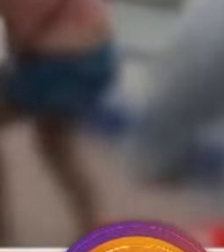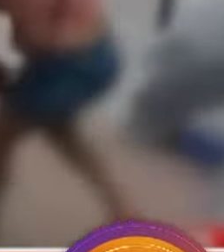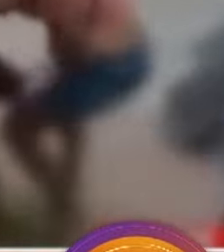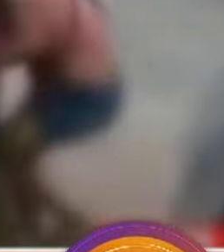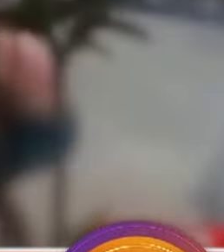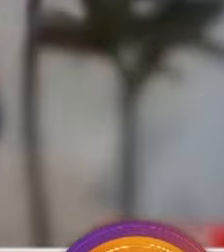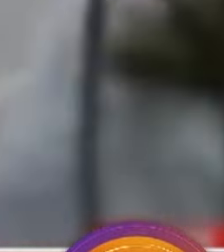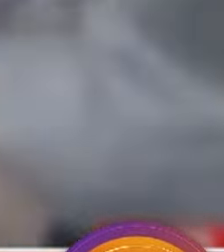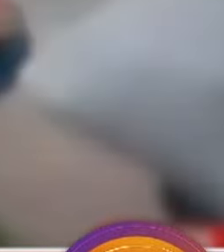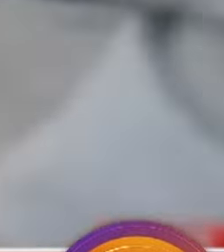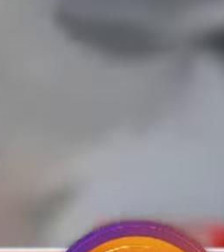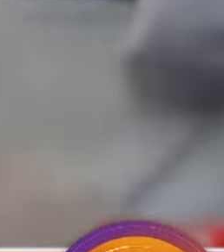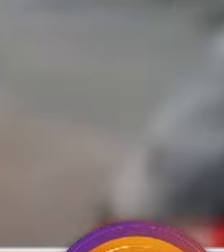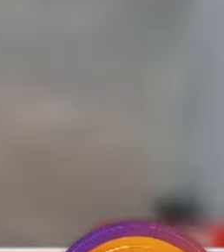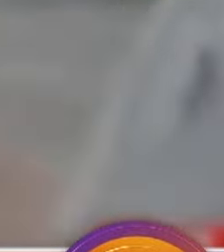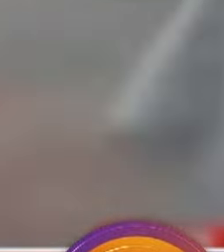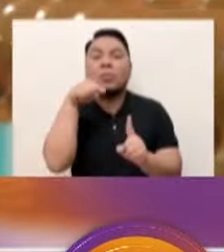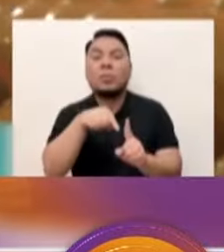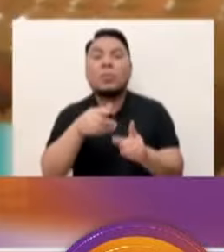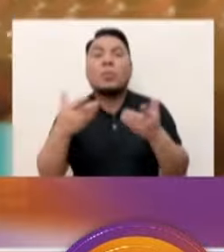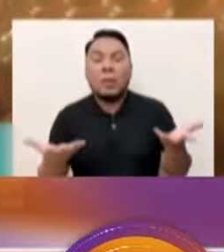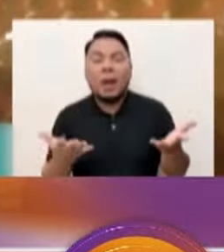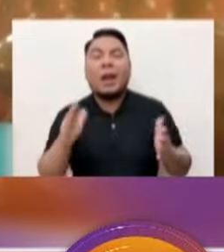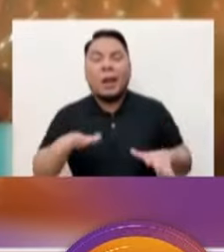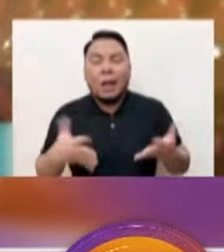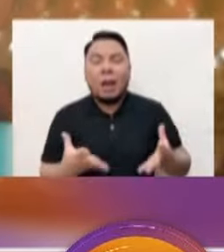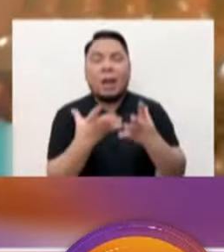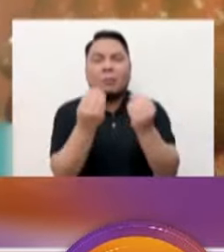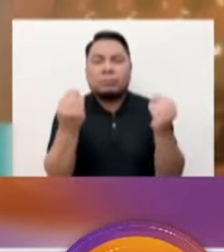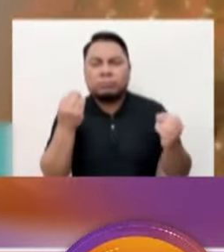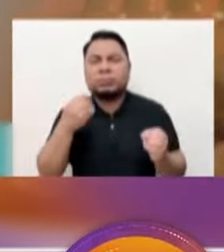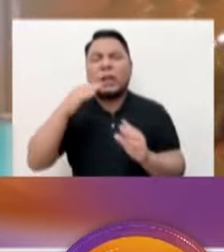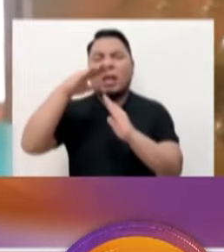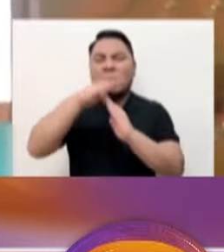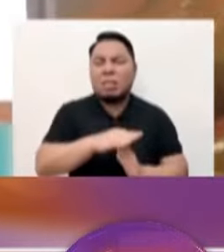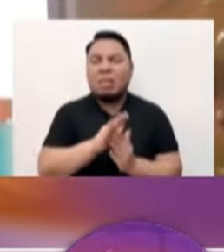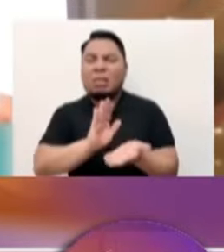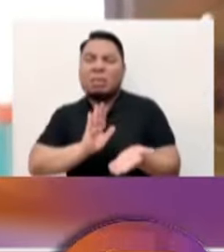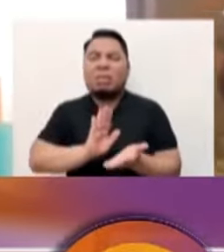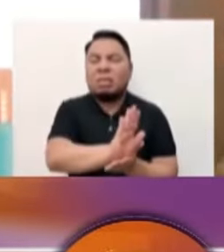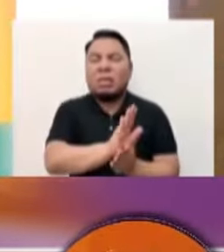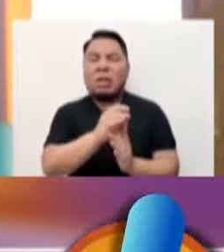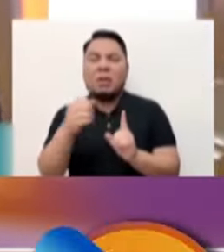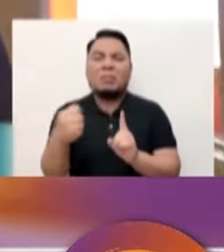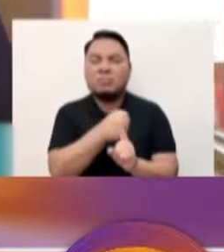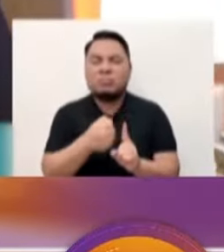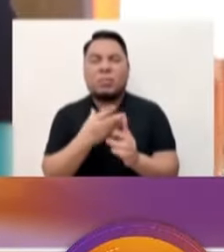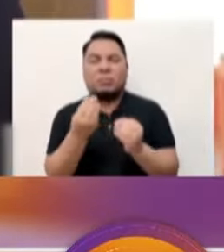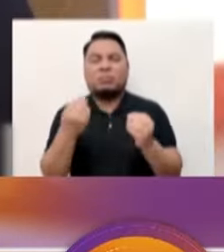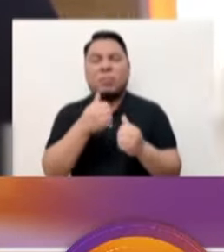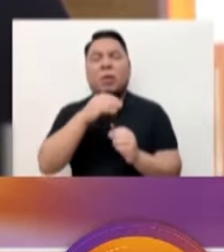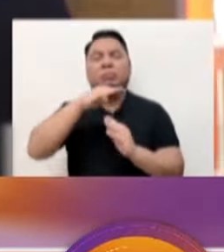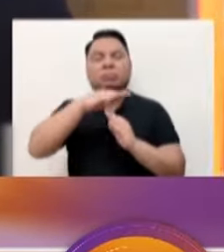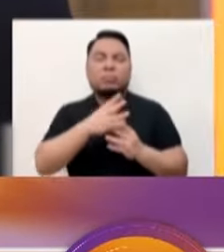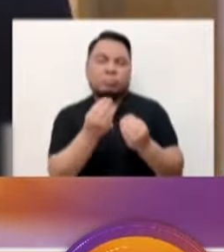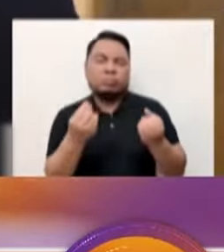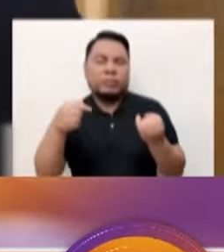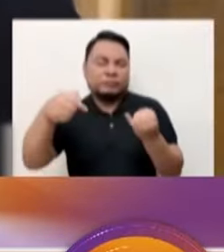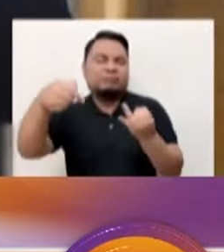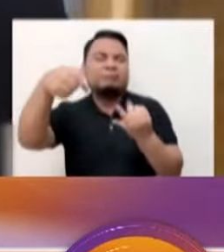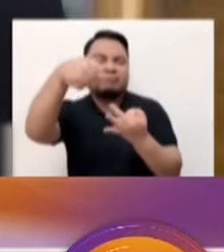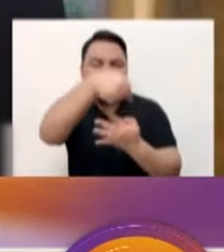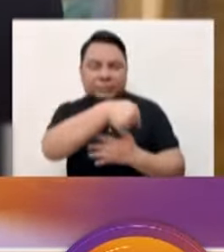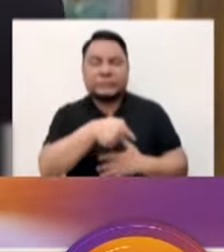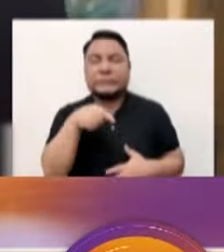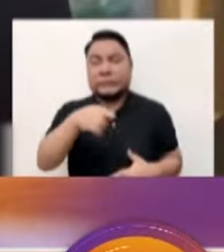sometida año tras año emocionalmente? Recuerda, Carla, los prejuicios de antaño. Si tú eras madre soltera, si tú no tenías un esposo que te